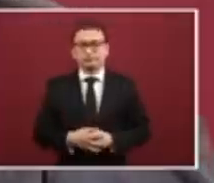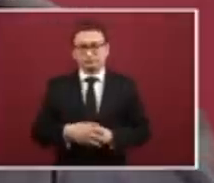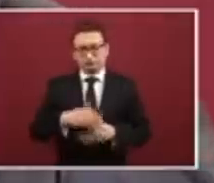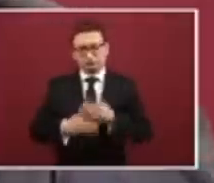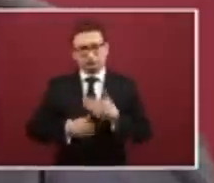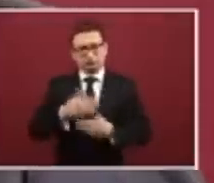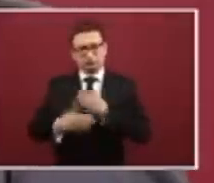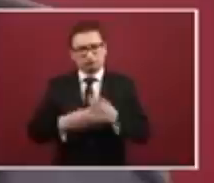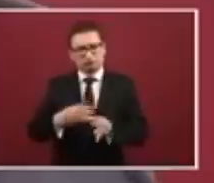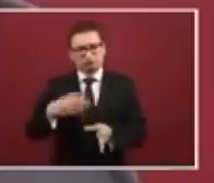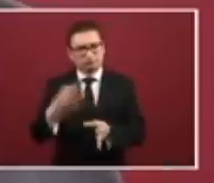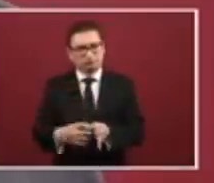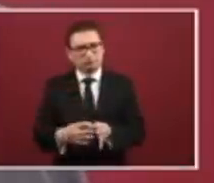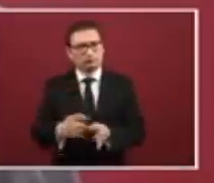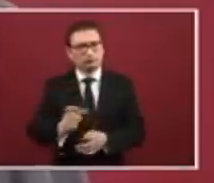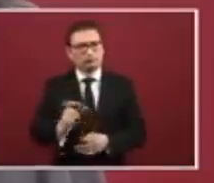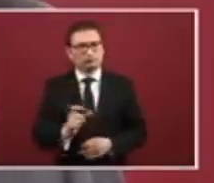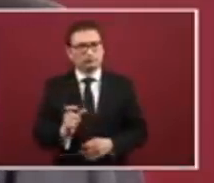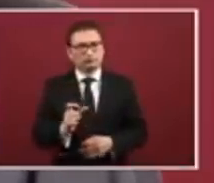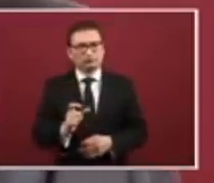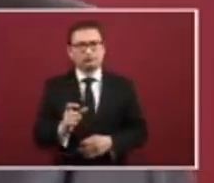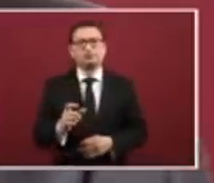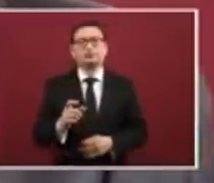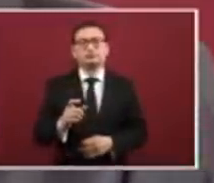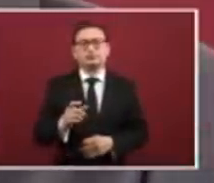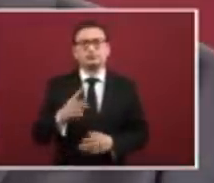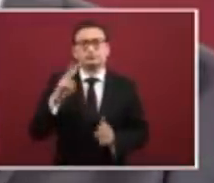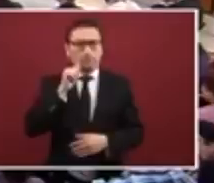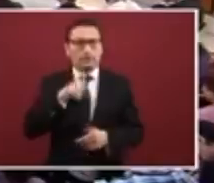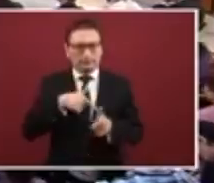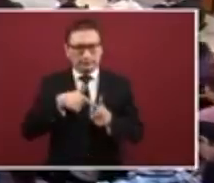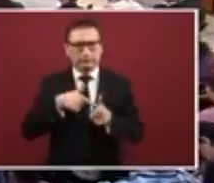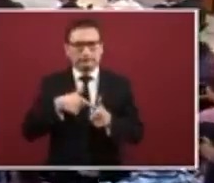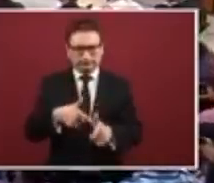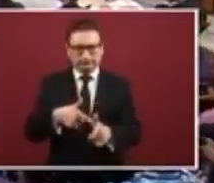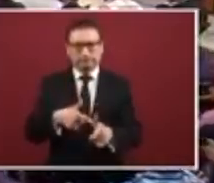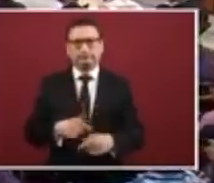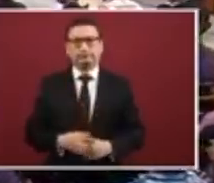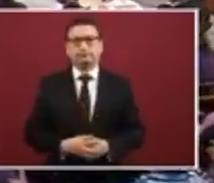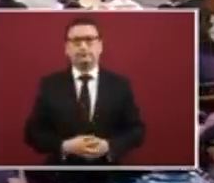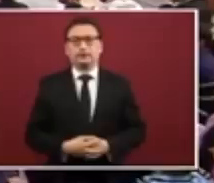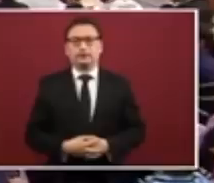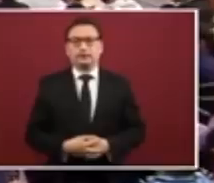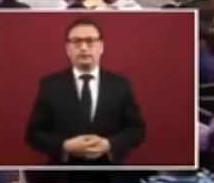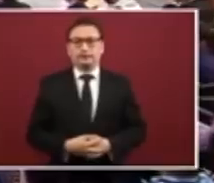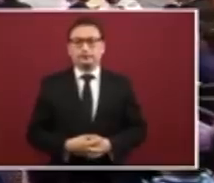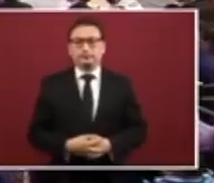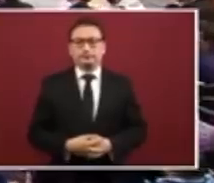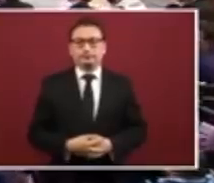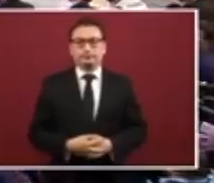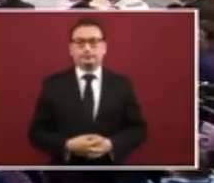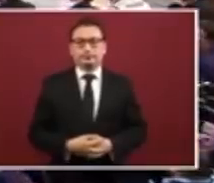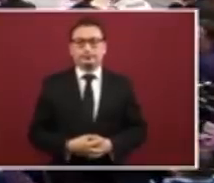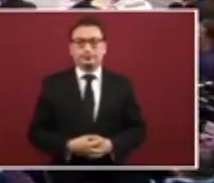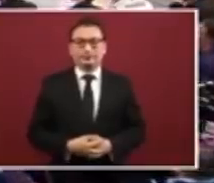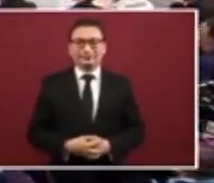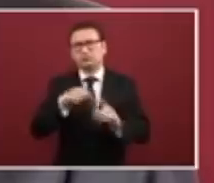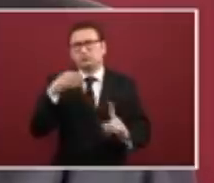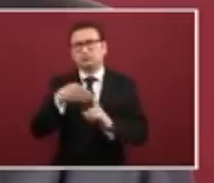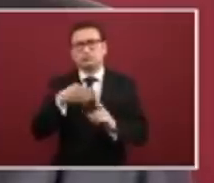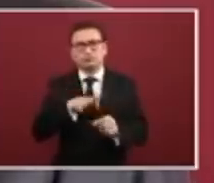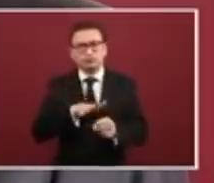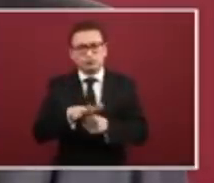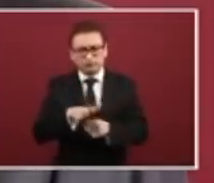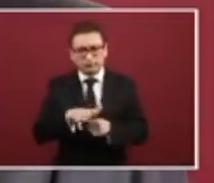para mayo del 2022, porque el principal propósito es aumentar